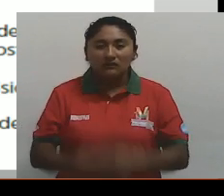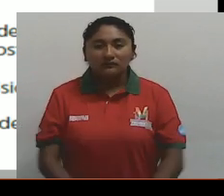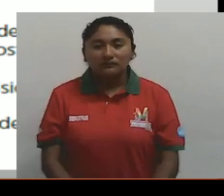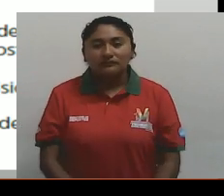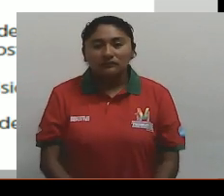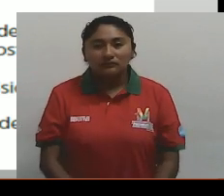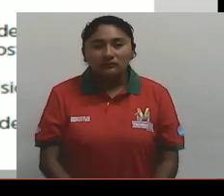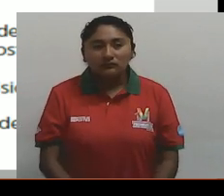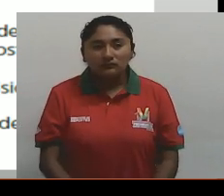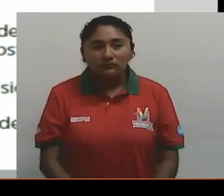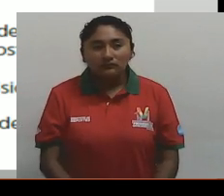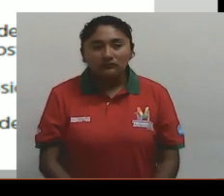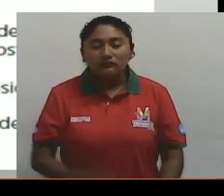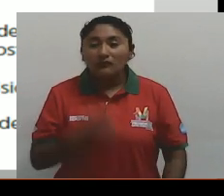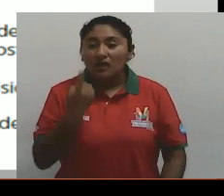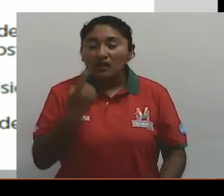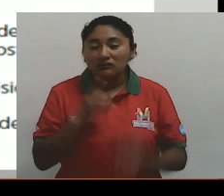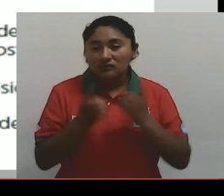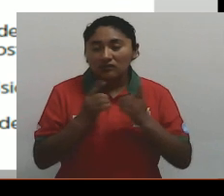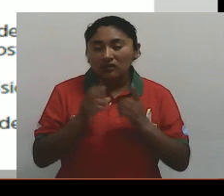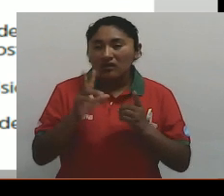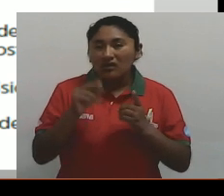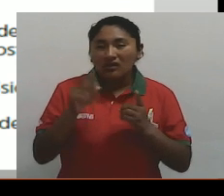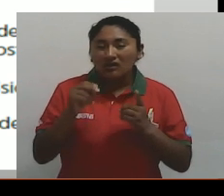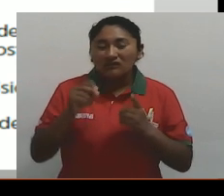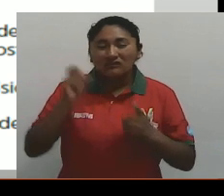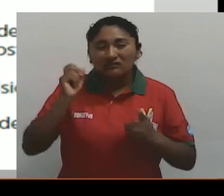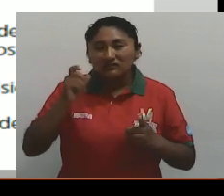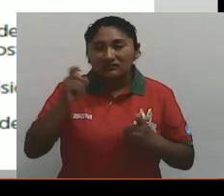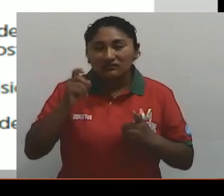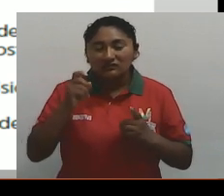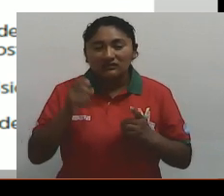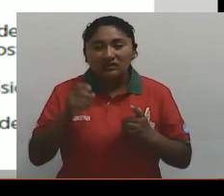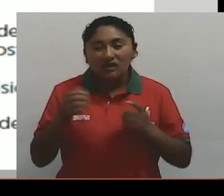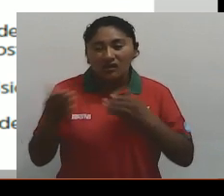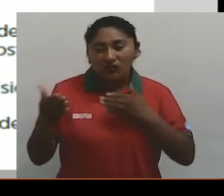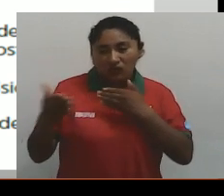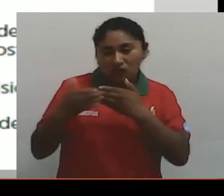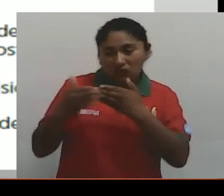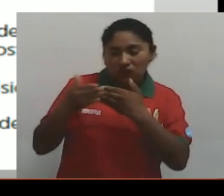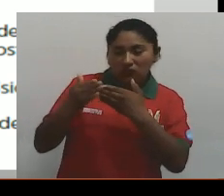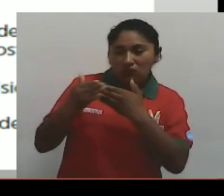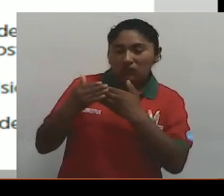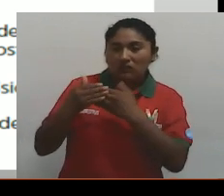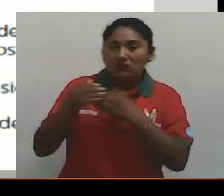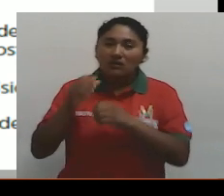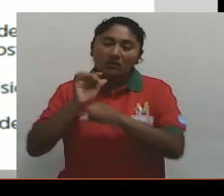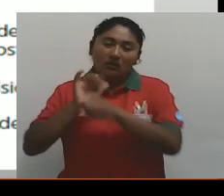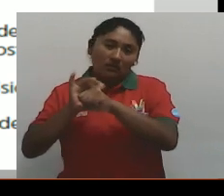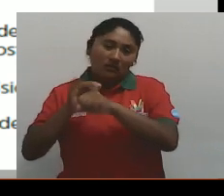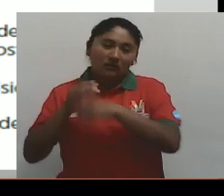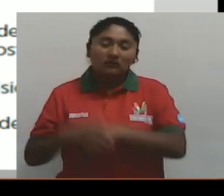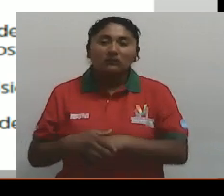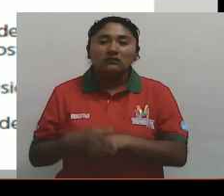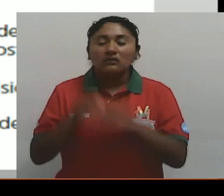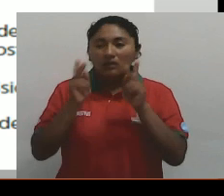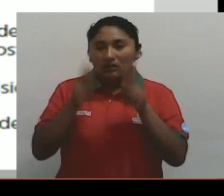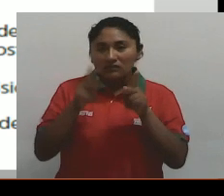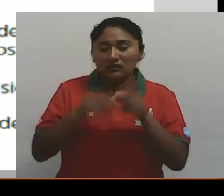no existe el contacto físico. Pero sí existe la combinación de varios deportes como el tenis, el